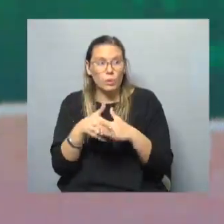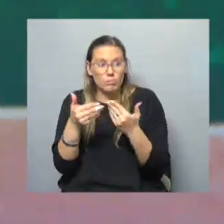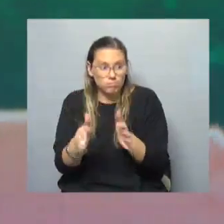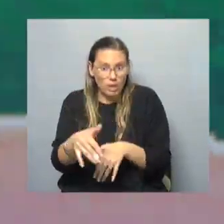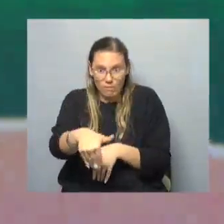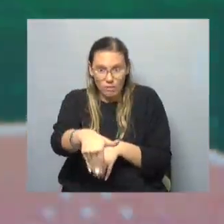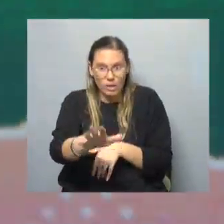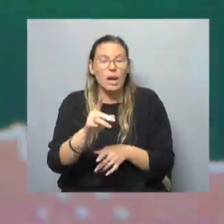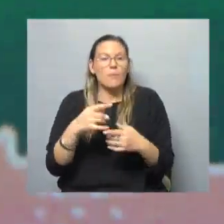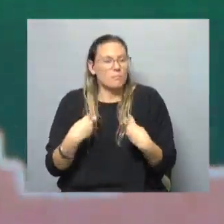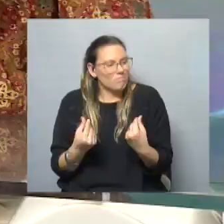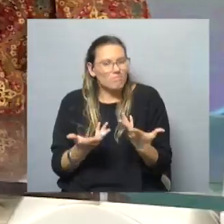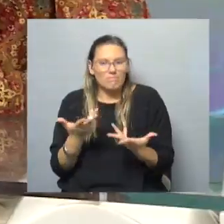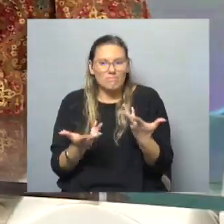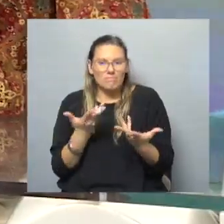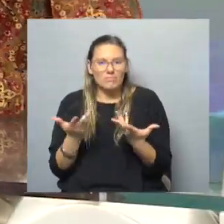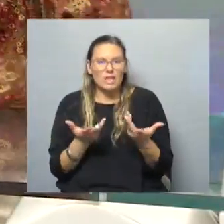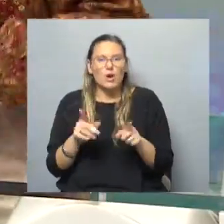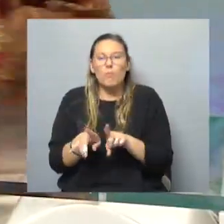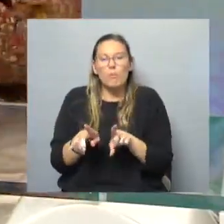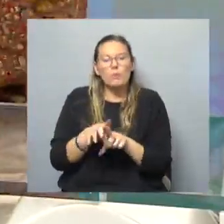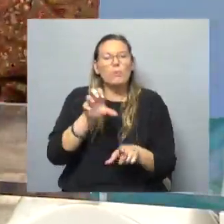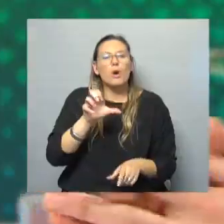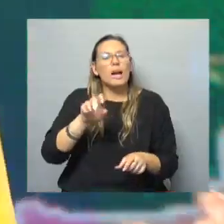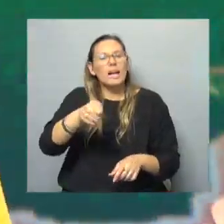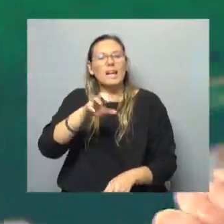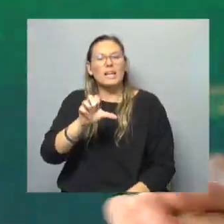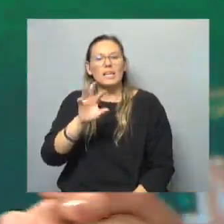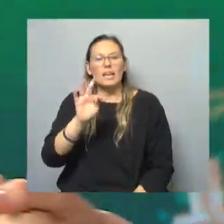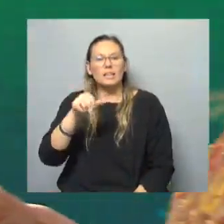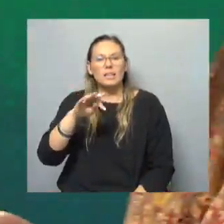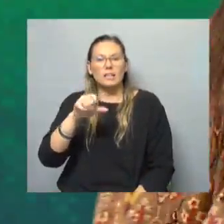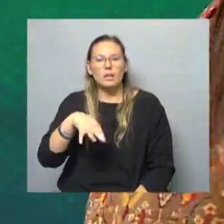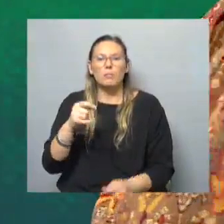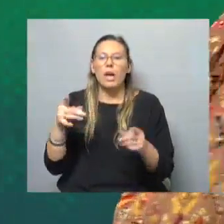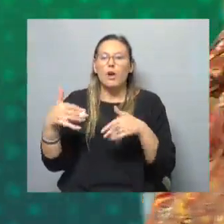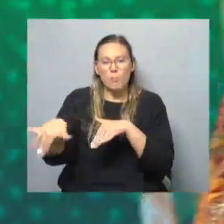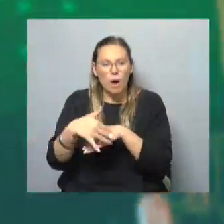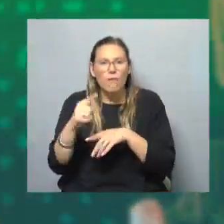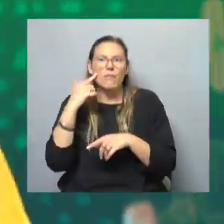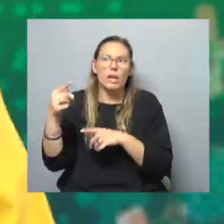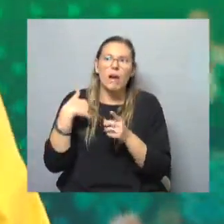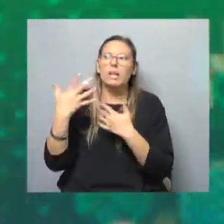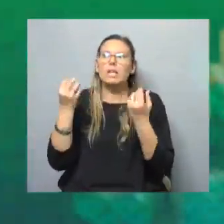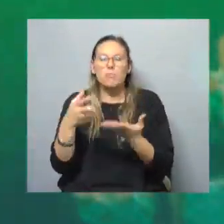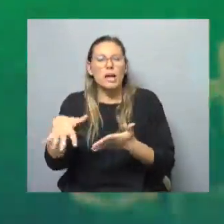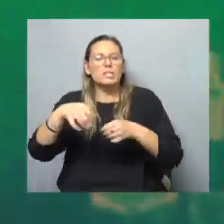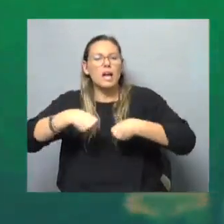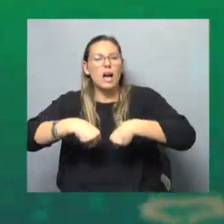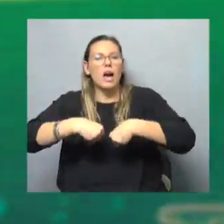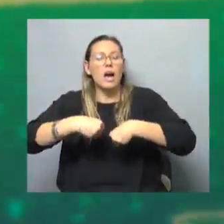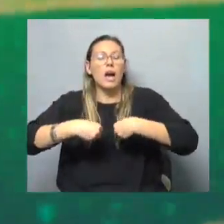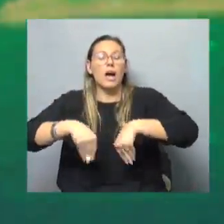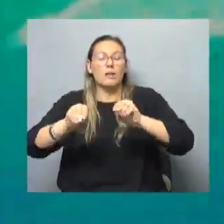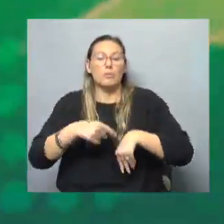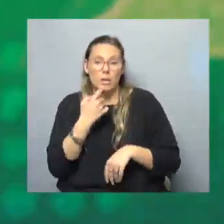es increíble, me siento medio entertainment. Hoy me siento más pum, móvil, vamos desde la alfombra roja, contame qué está pasando. Pero bueno,